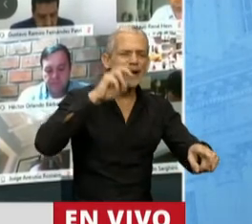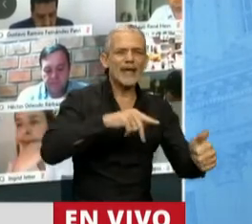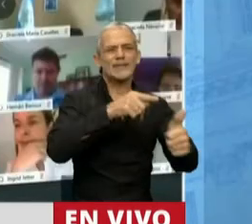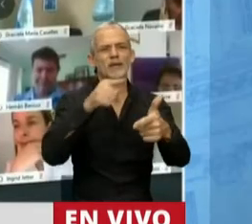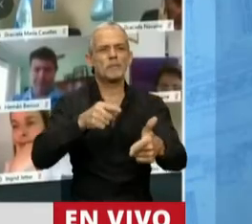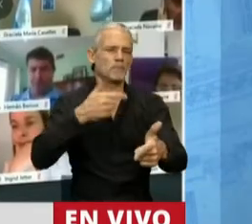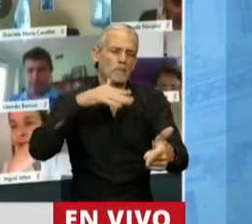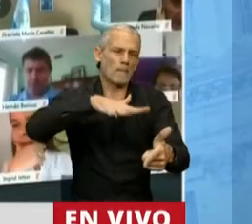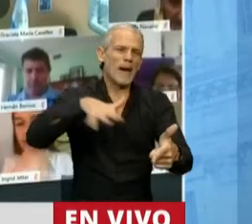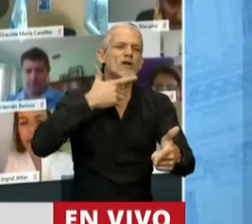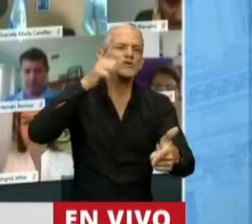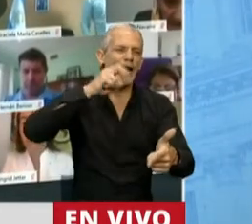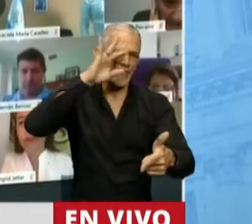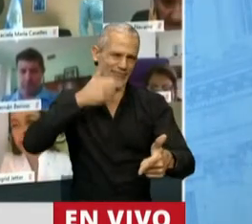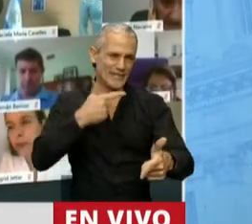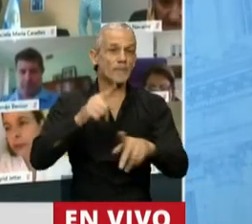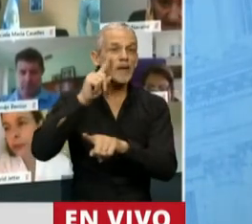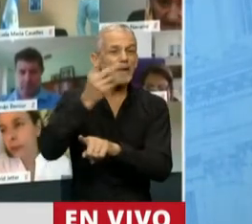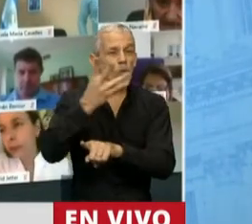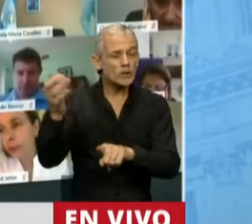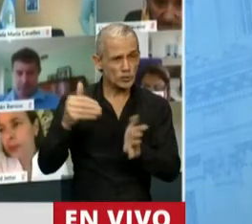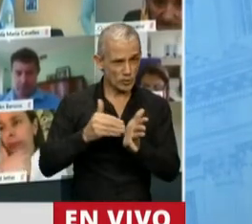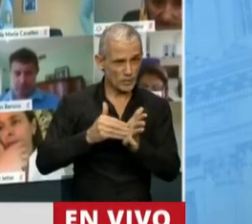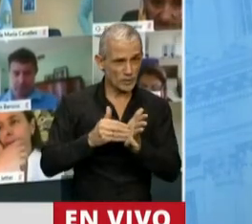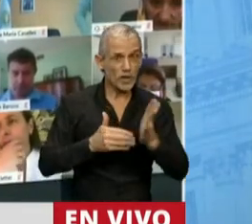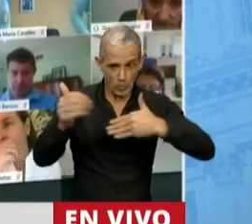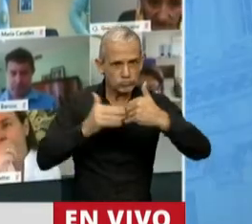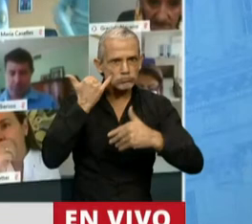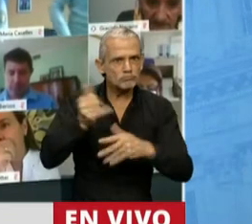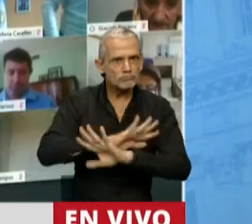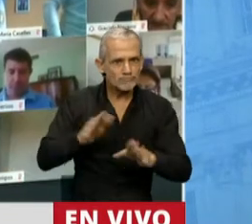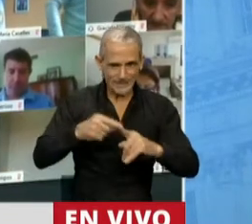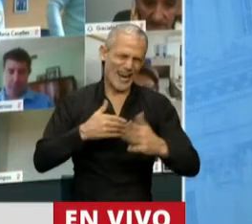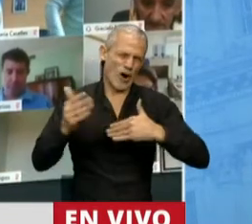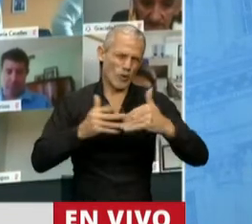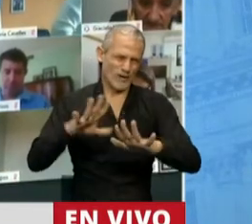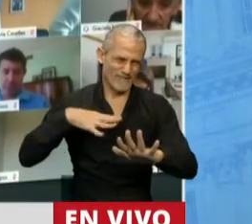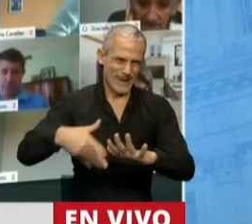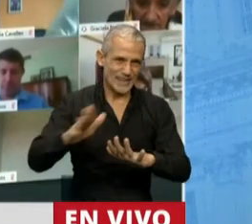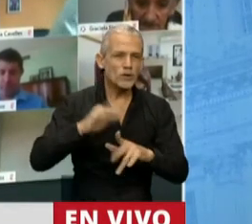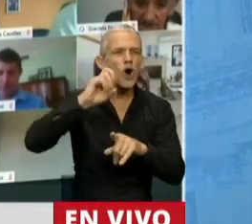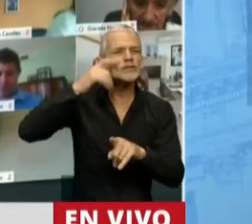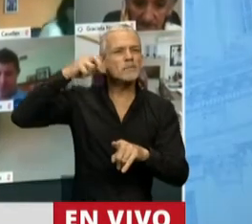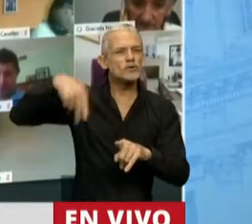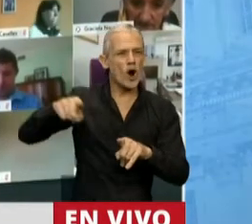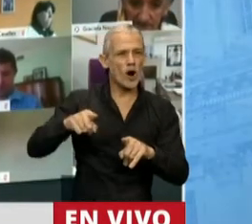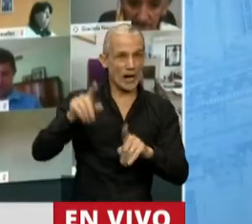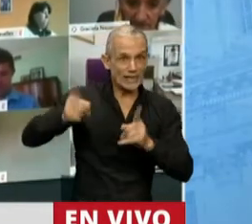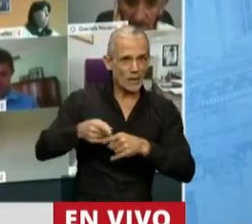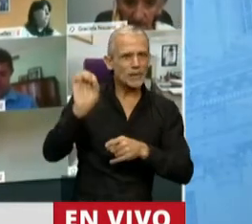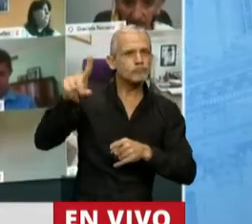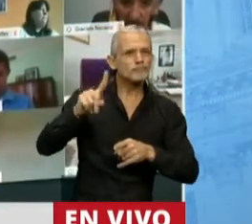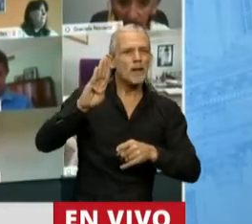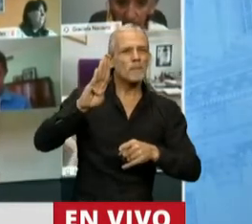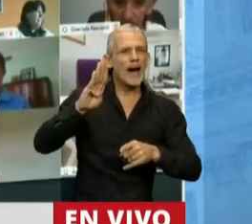san andrés mil 400 millones para una obra que ya está funcionan está en obra en concepción también del banco interamericano